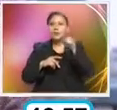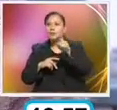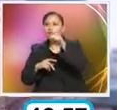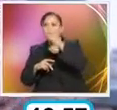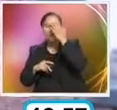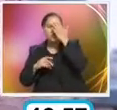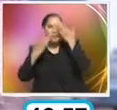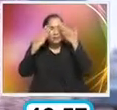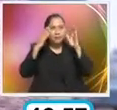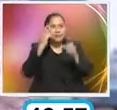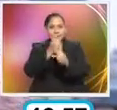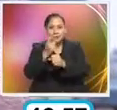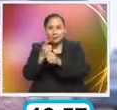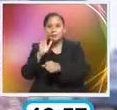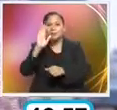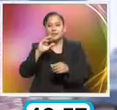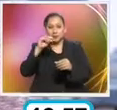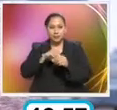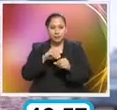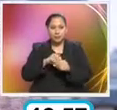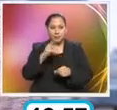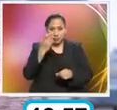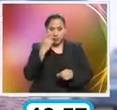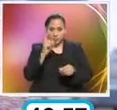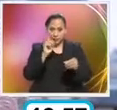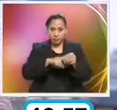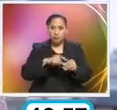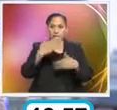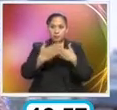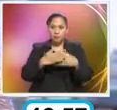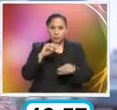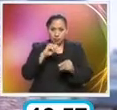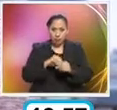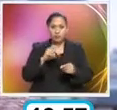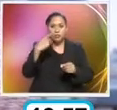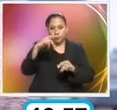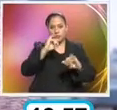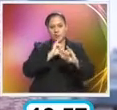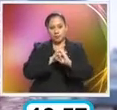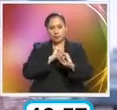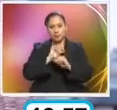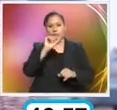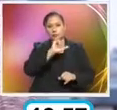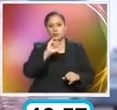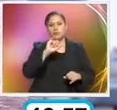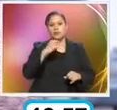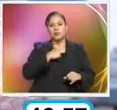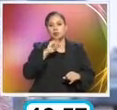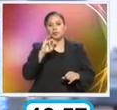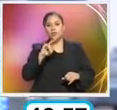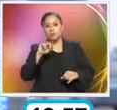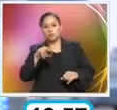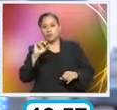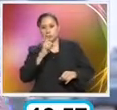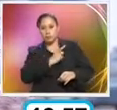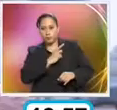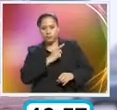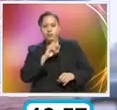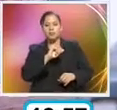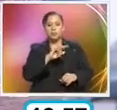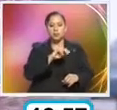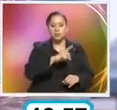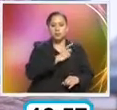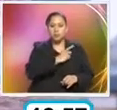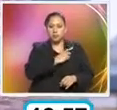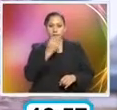son conciertos ahí medio secretos. Si quieren formar parte del próximo Clandestinos a través de mis redes sociales, @soy Juan Solo en Twitter, Instagram, Juan Solo